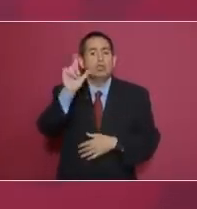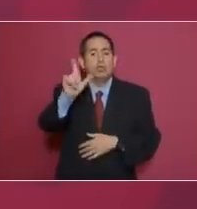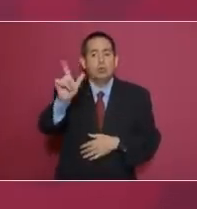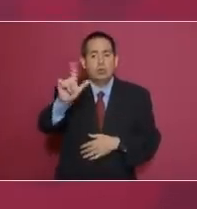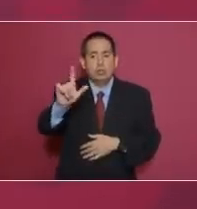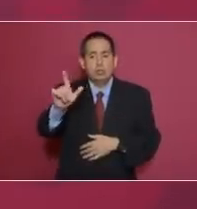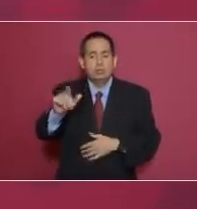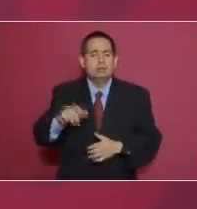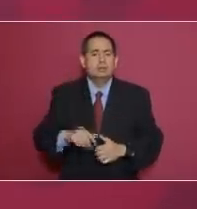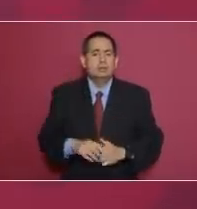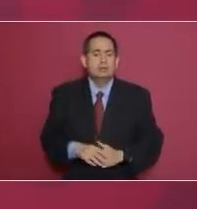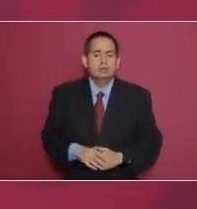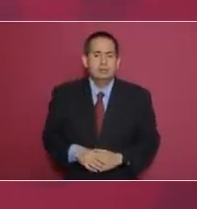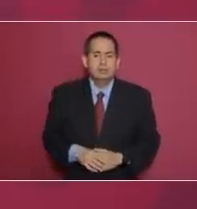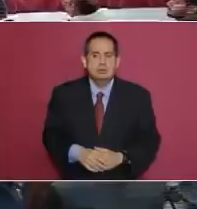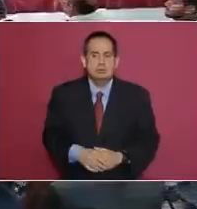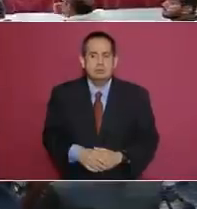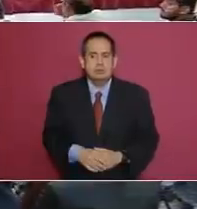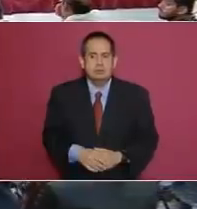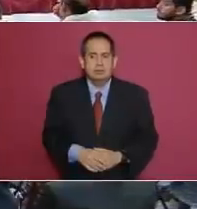lunes.